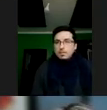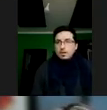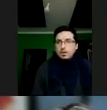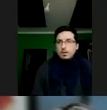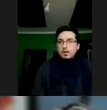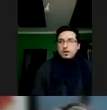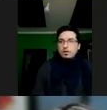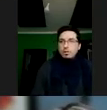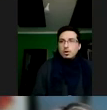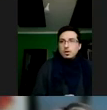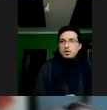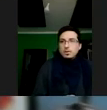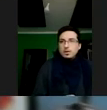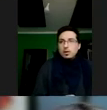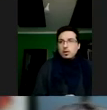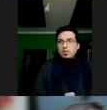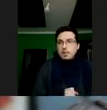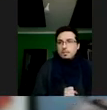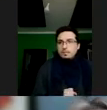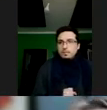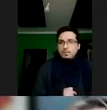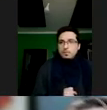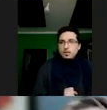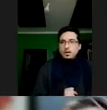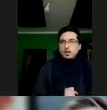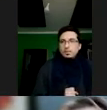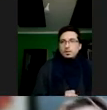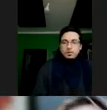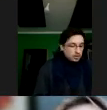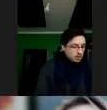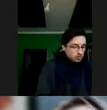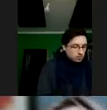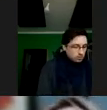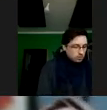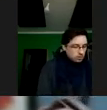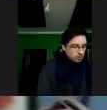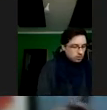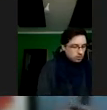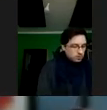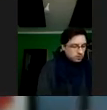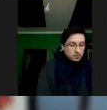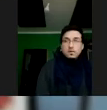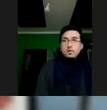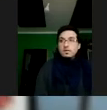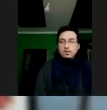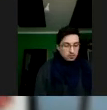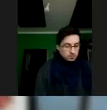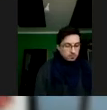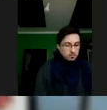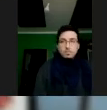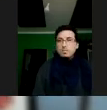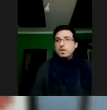Benjamín, que me dice que no va a poder conectarse porque está con la vacuna. Después se pone Ah, al ya, día. pero lo dejamos presente entonces porque está